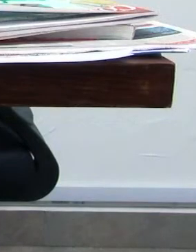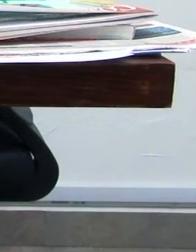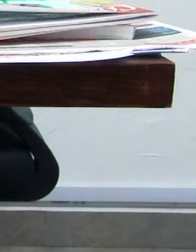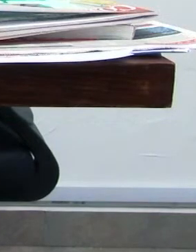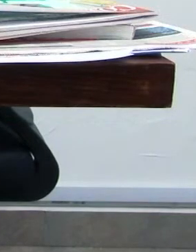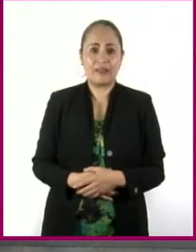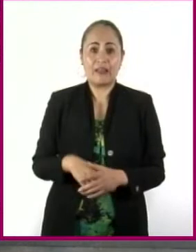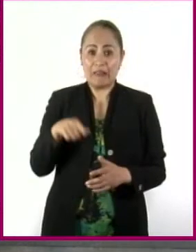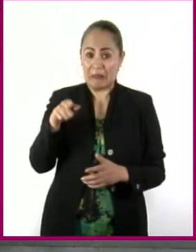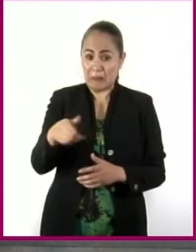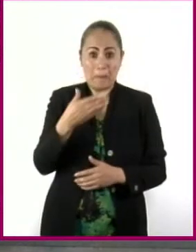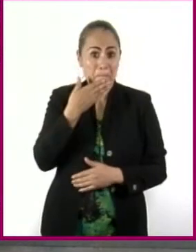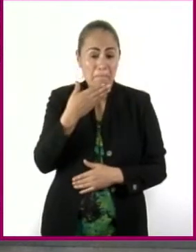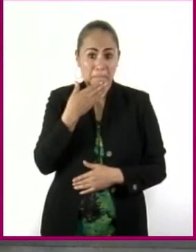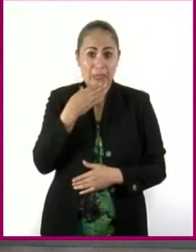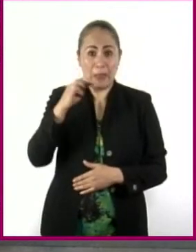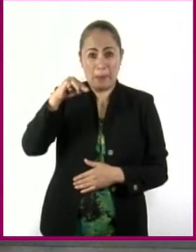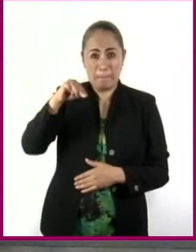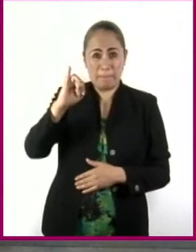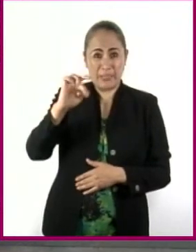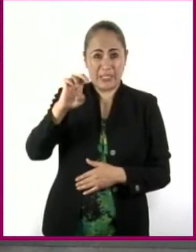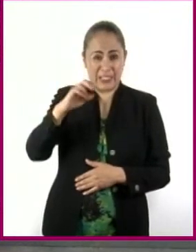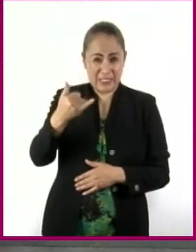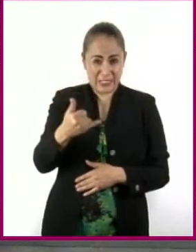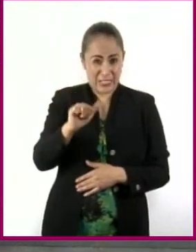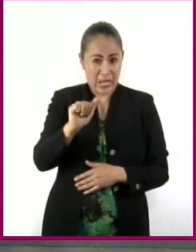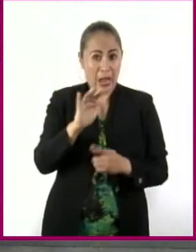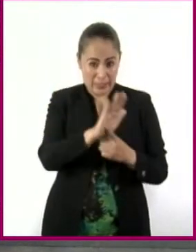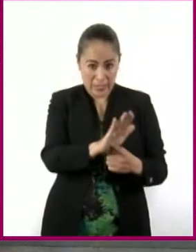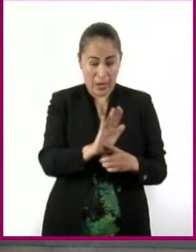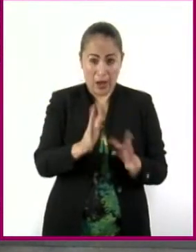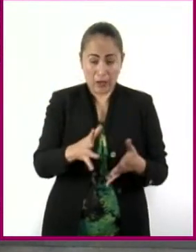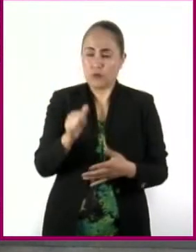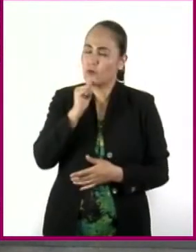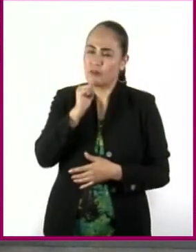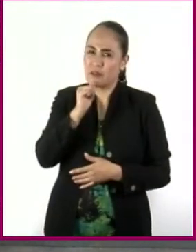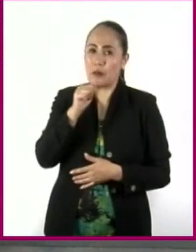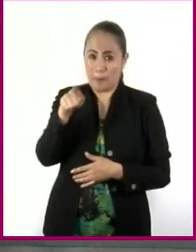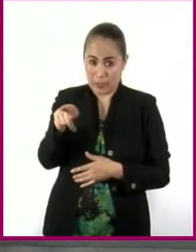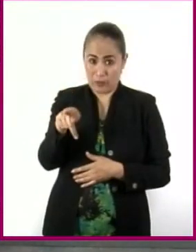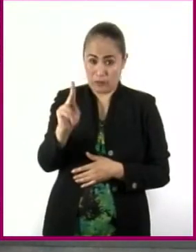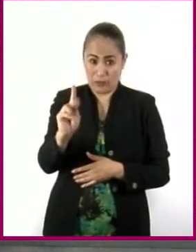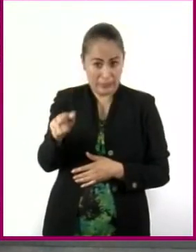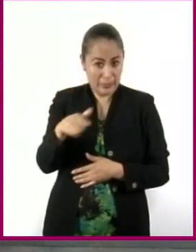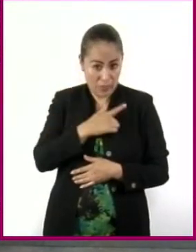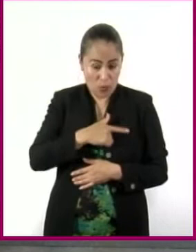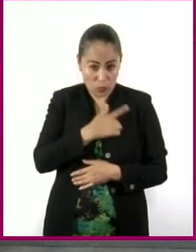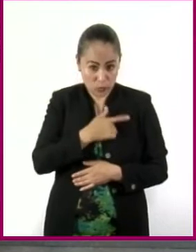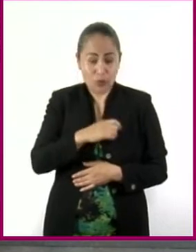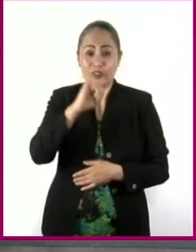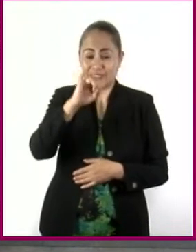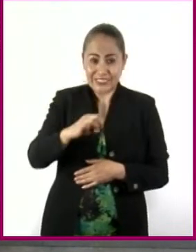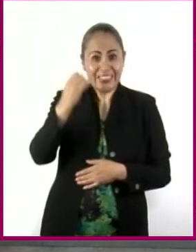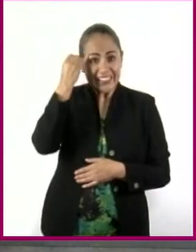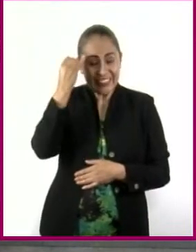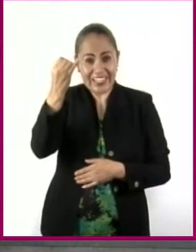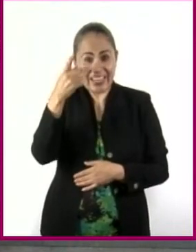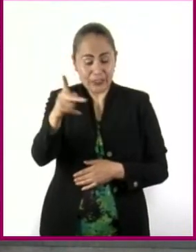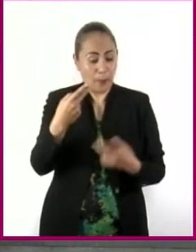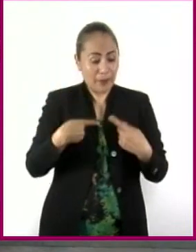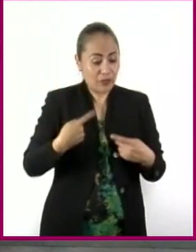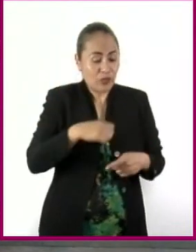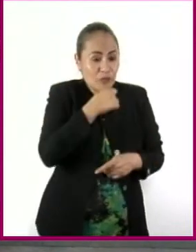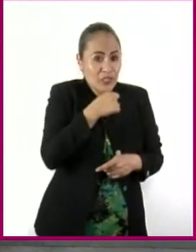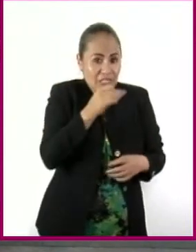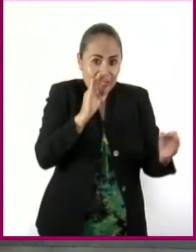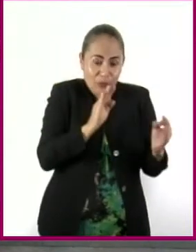Oye, está muy bien. ¿Ya lo vio Mireya? No aún, pero qué bueno que te gustó. Creo que esta idea de acercarnos más a las personas mayores